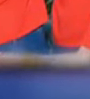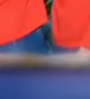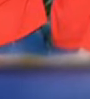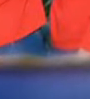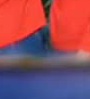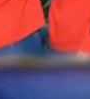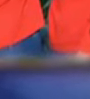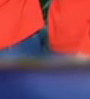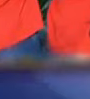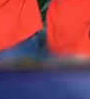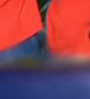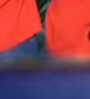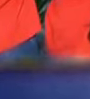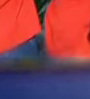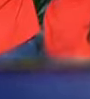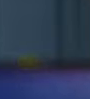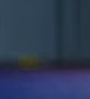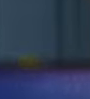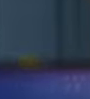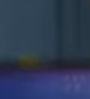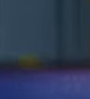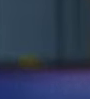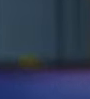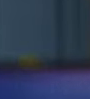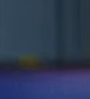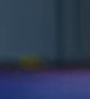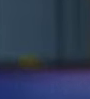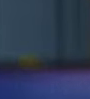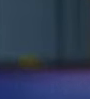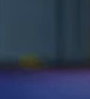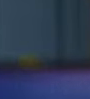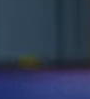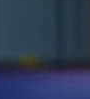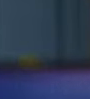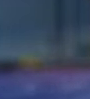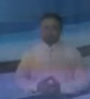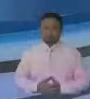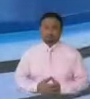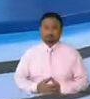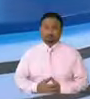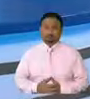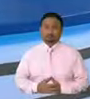fue acusada de tortura y abuso infantil.